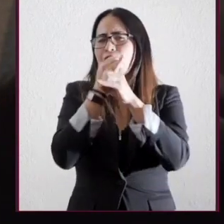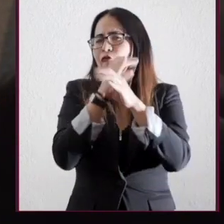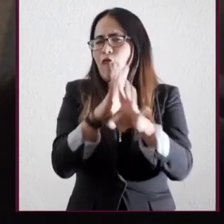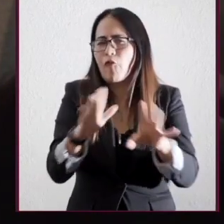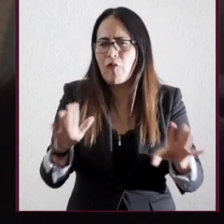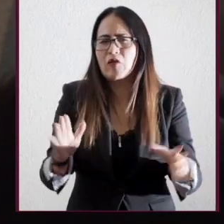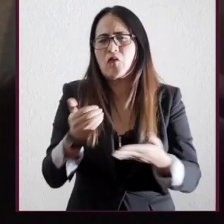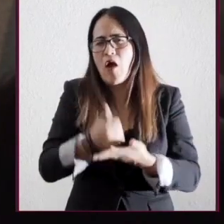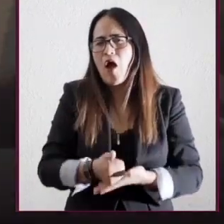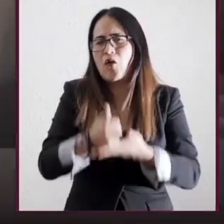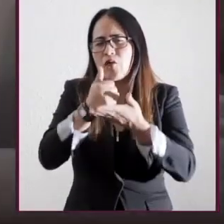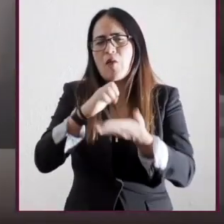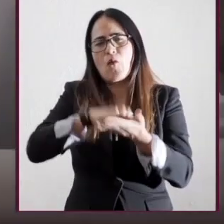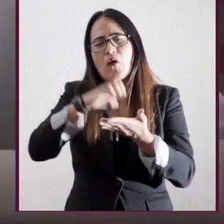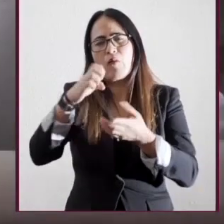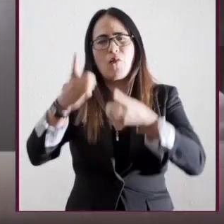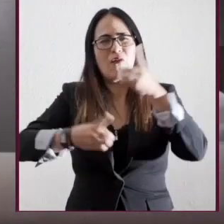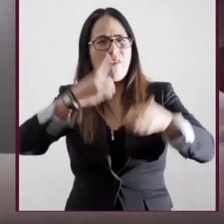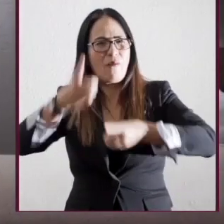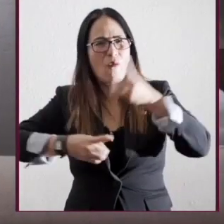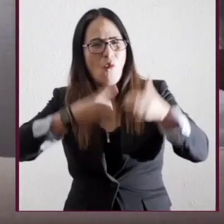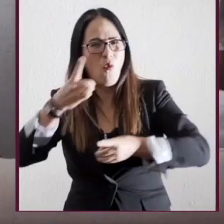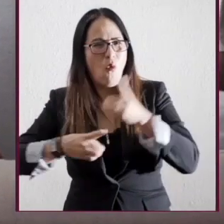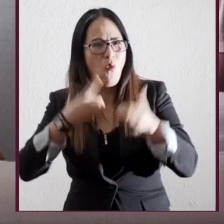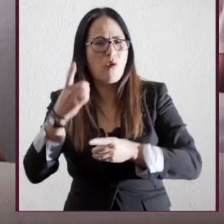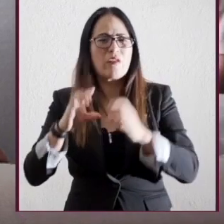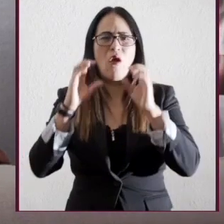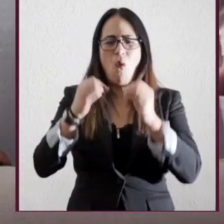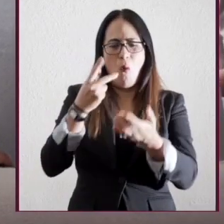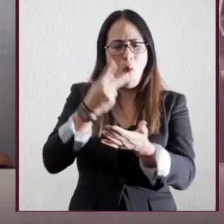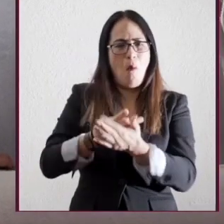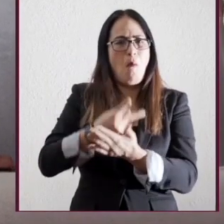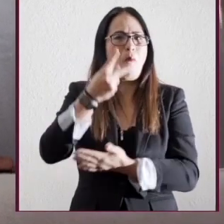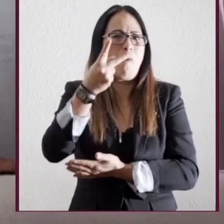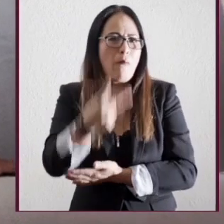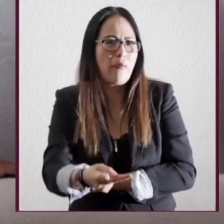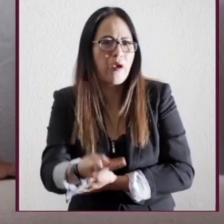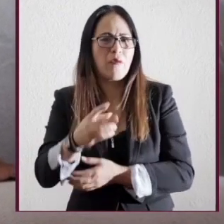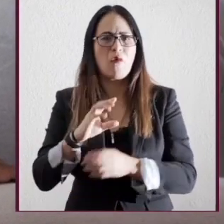específicos, o sea, como por ejemplo eventos deportivos o